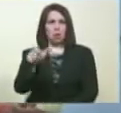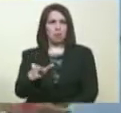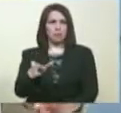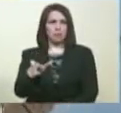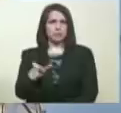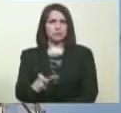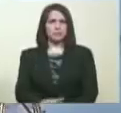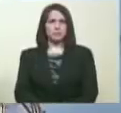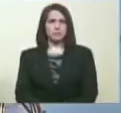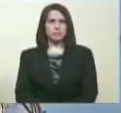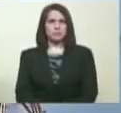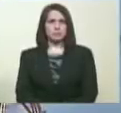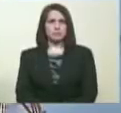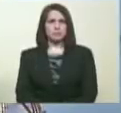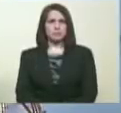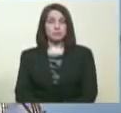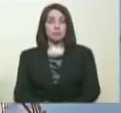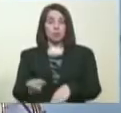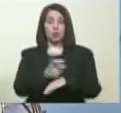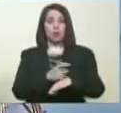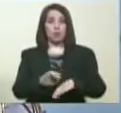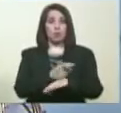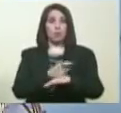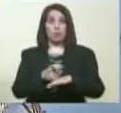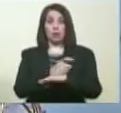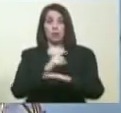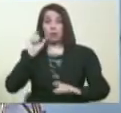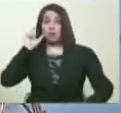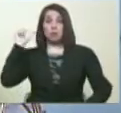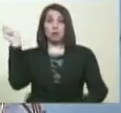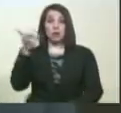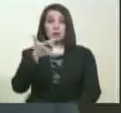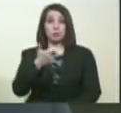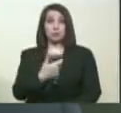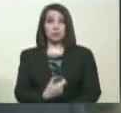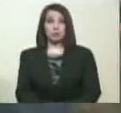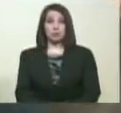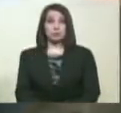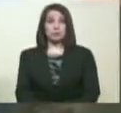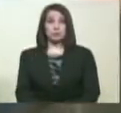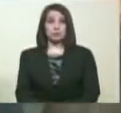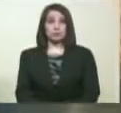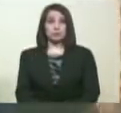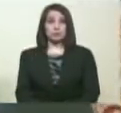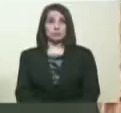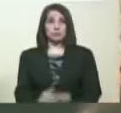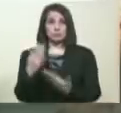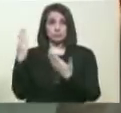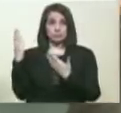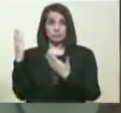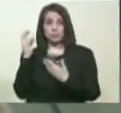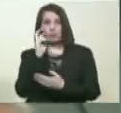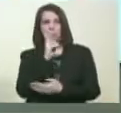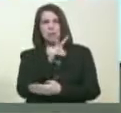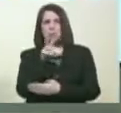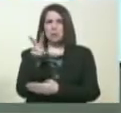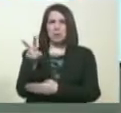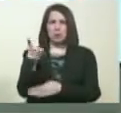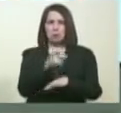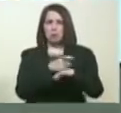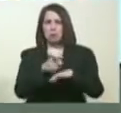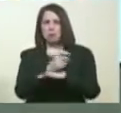Aranguren, gran gobernador del Gran Guárico. Entre los gobernadores que veo,